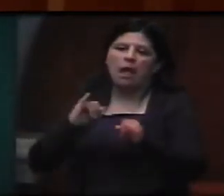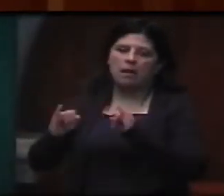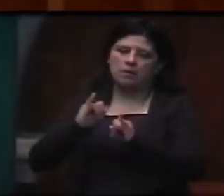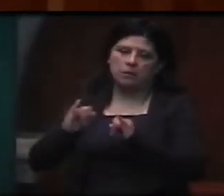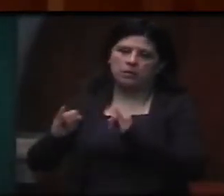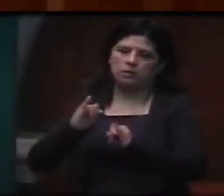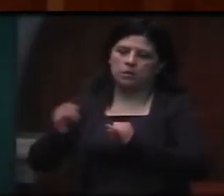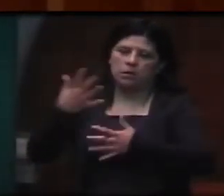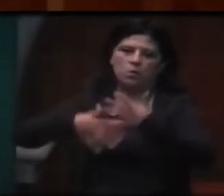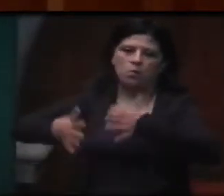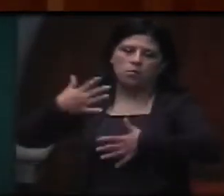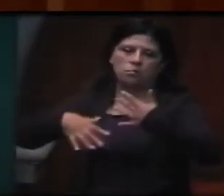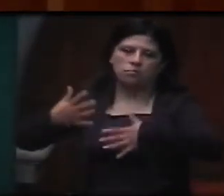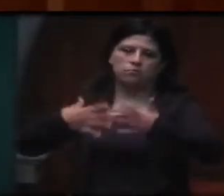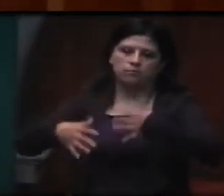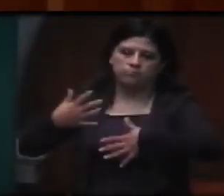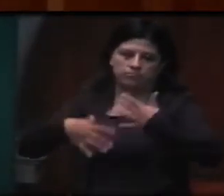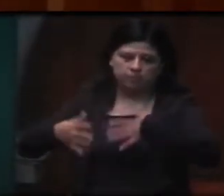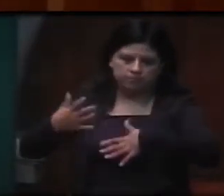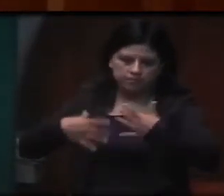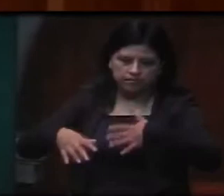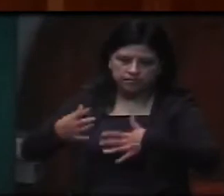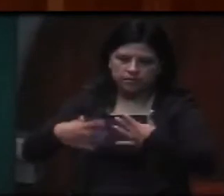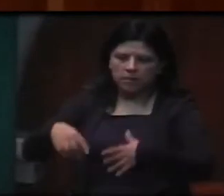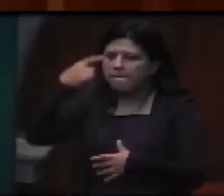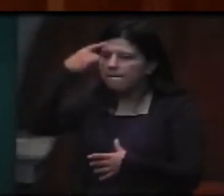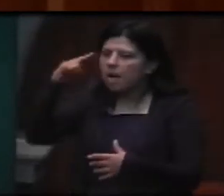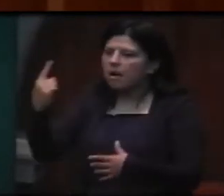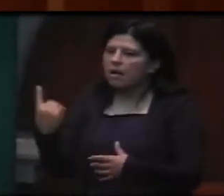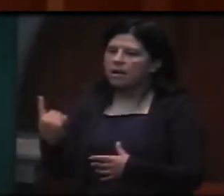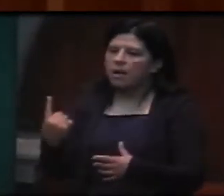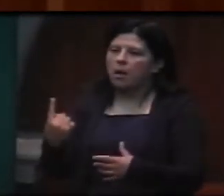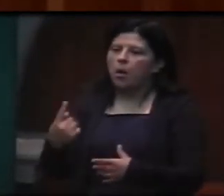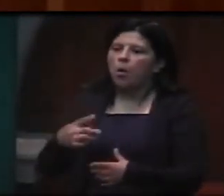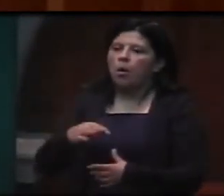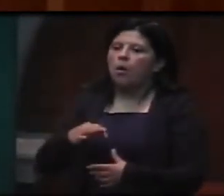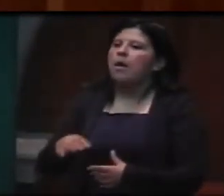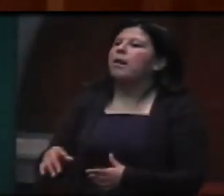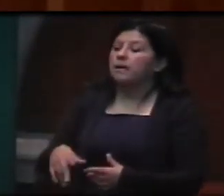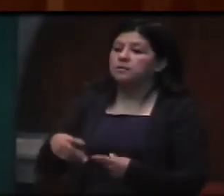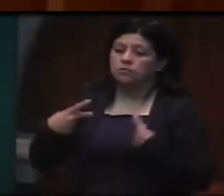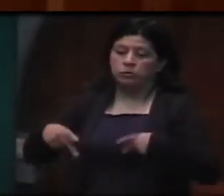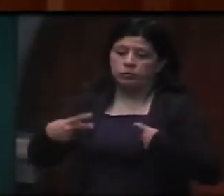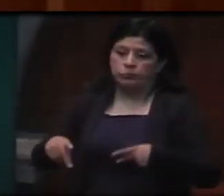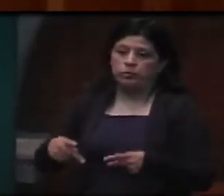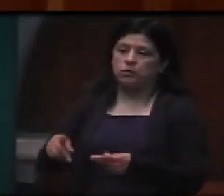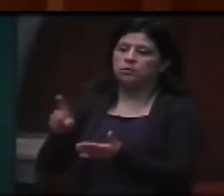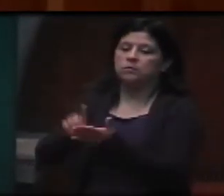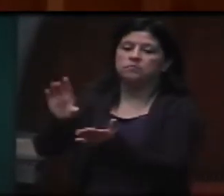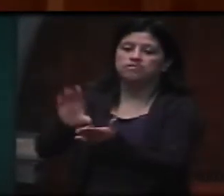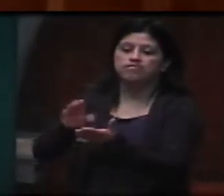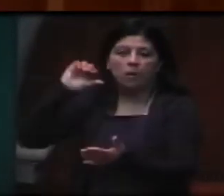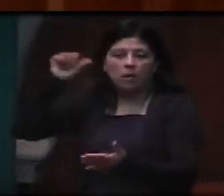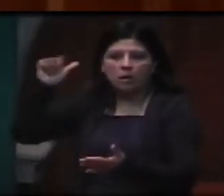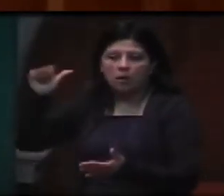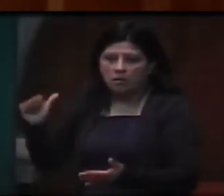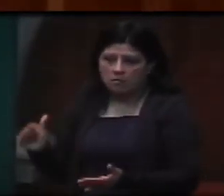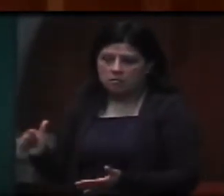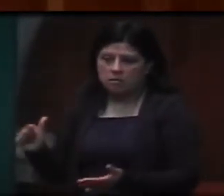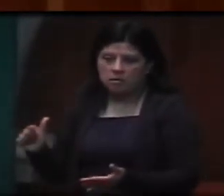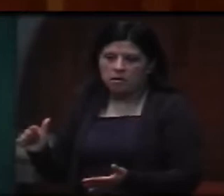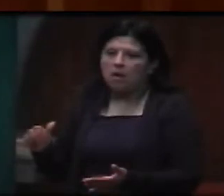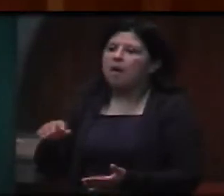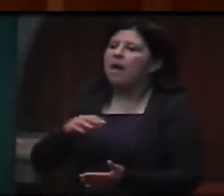de señas mexicana con el propósito de traducir a la población con discapacidad auditiva los asuntos a